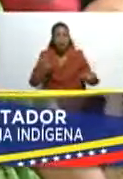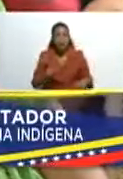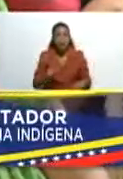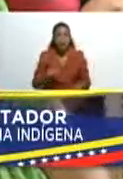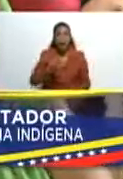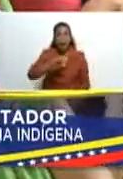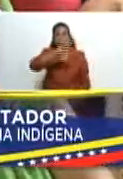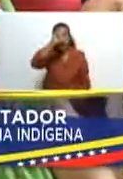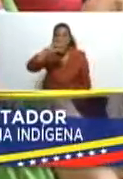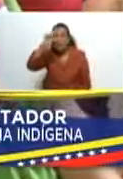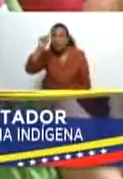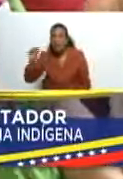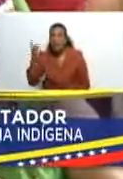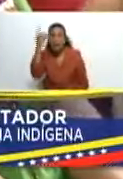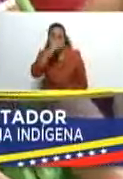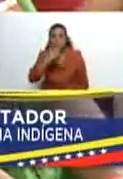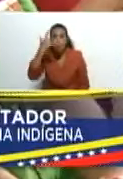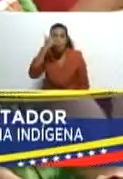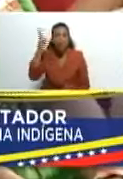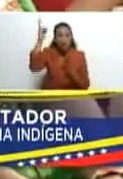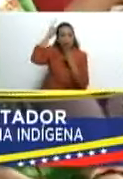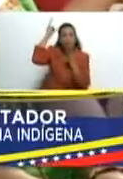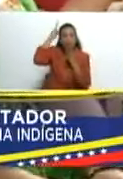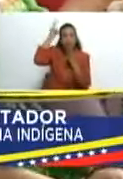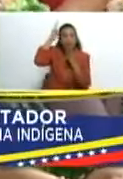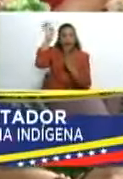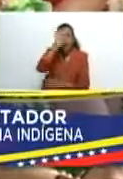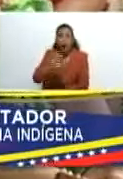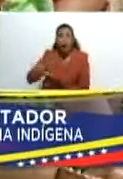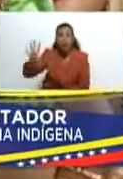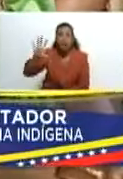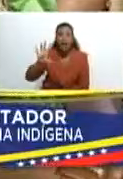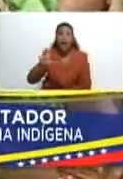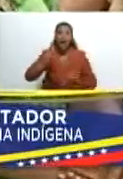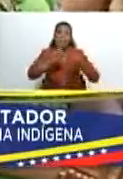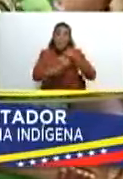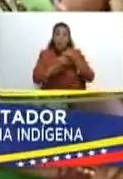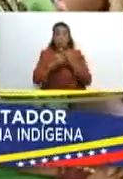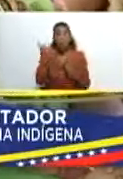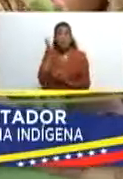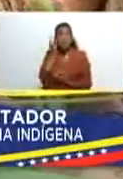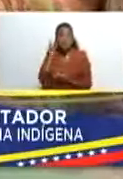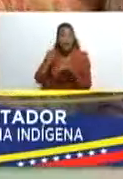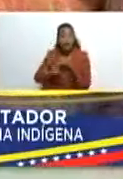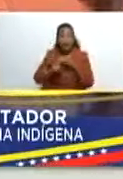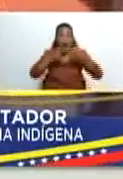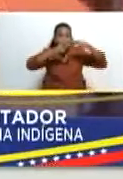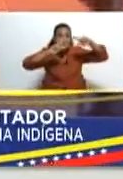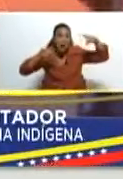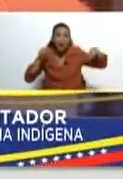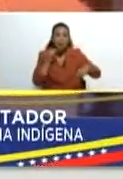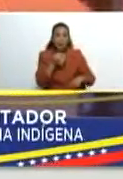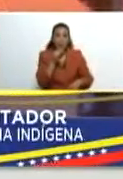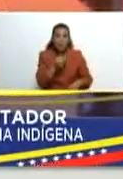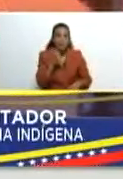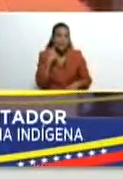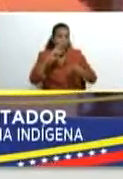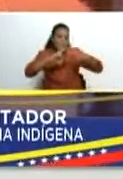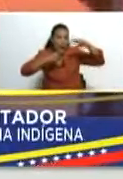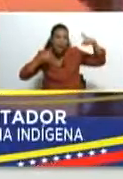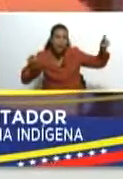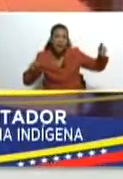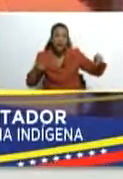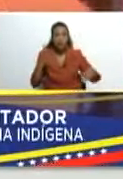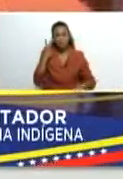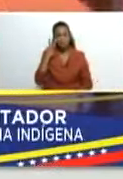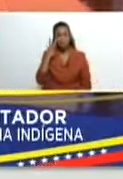Nigeria, indígena, ¿ah? Y a Silita le apareció, a Silita, que tiene